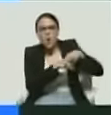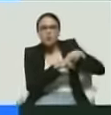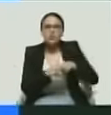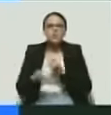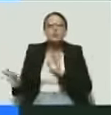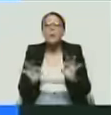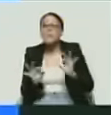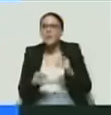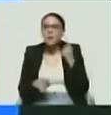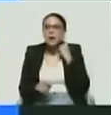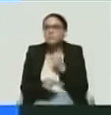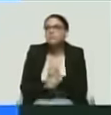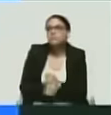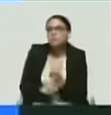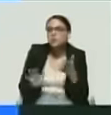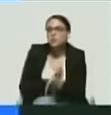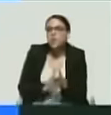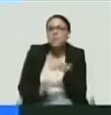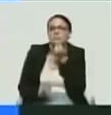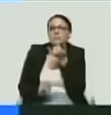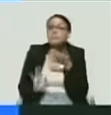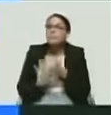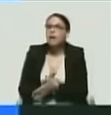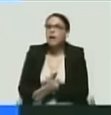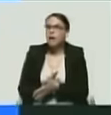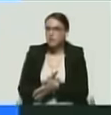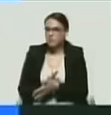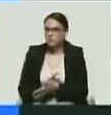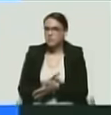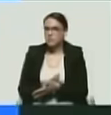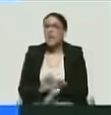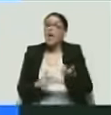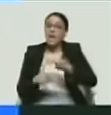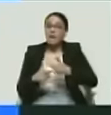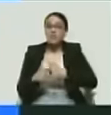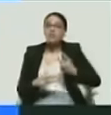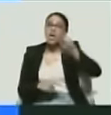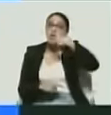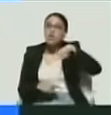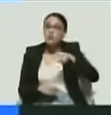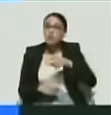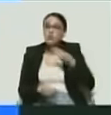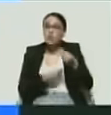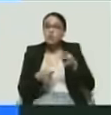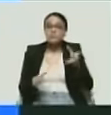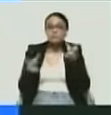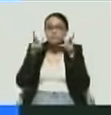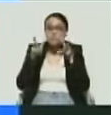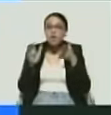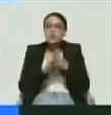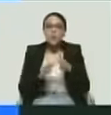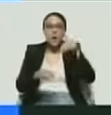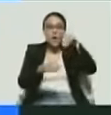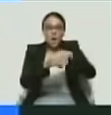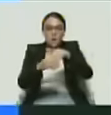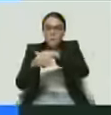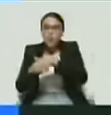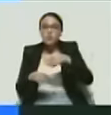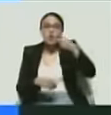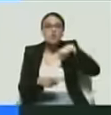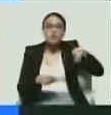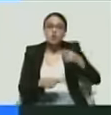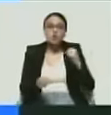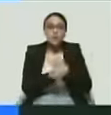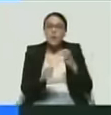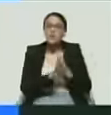lo que nosotros vamos a hacer y por eso los vamos a revolcar, se los digo voto por voto, no se lo estoy diciendo de ninguna otra manera, ni cayendo en triunfalismo, estamos construyendo